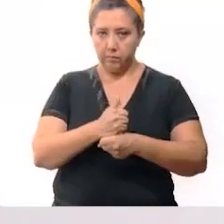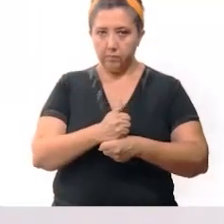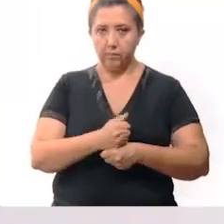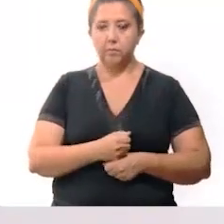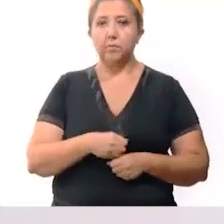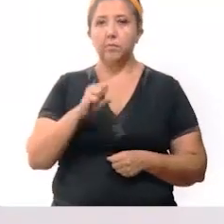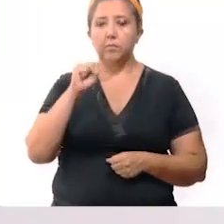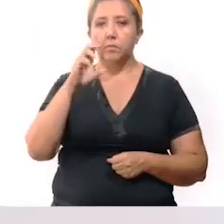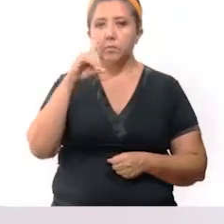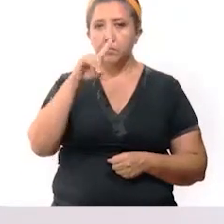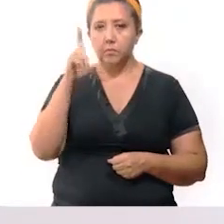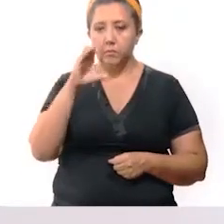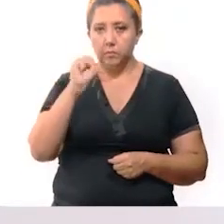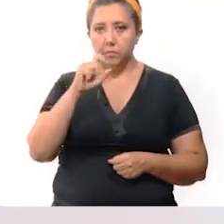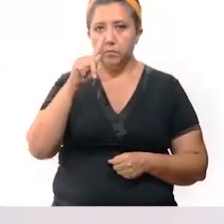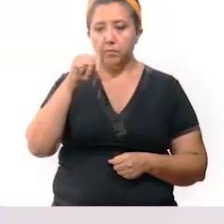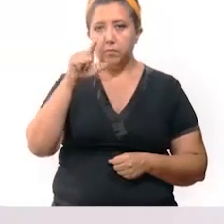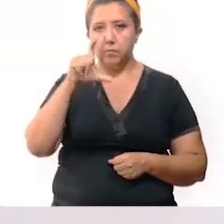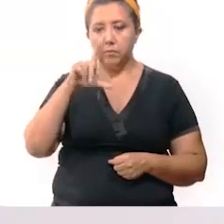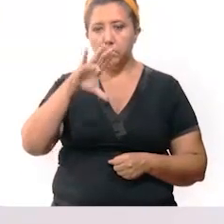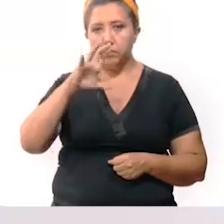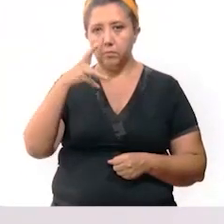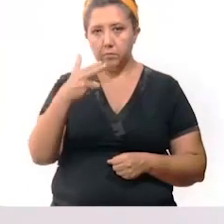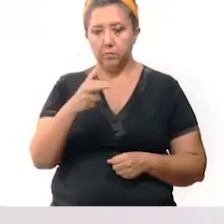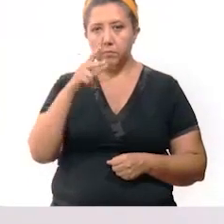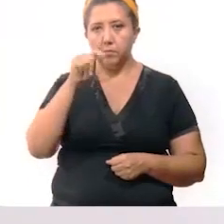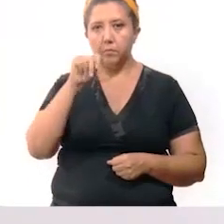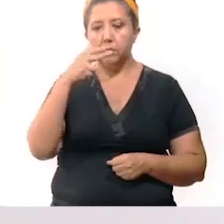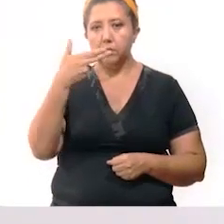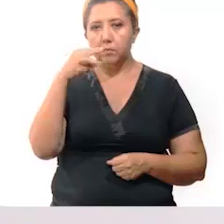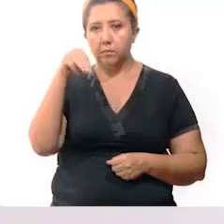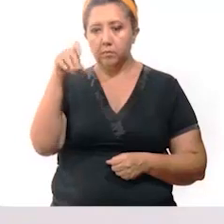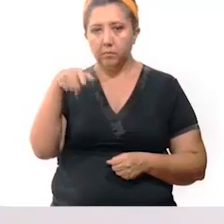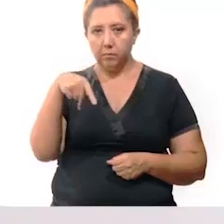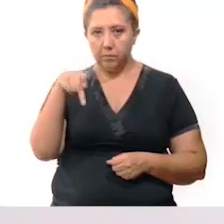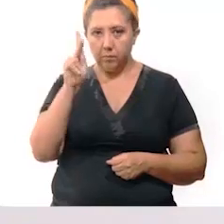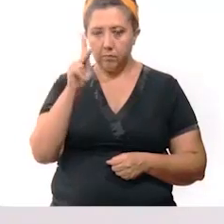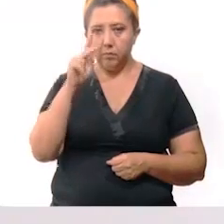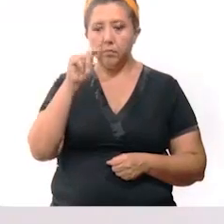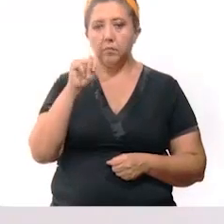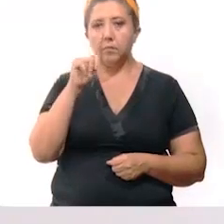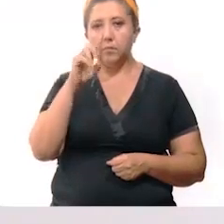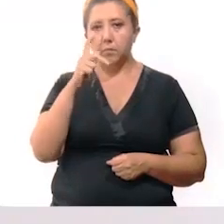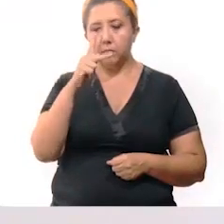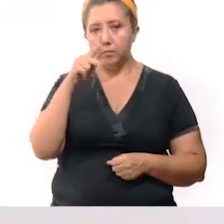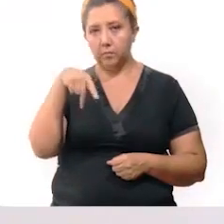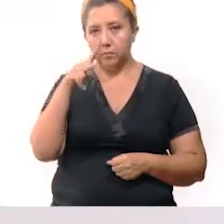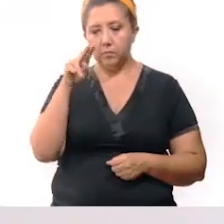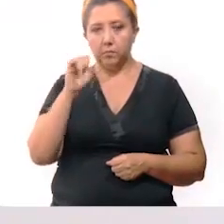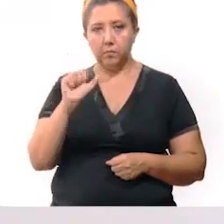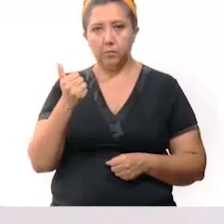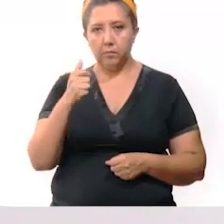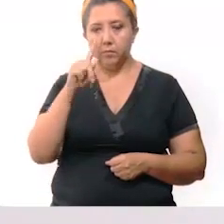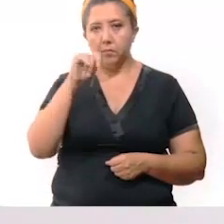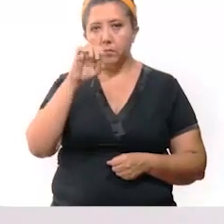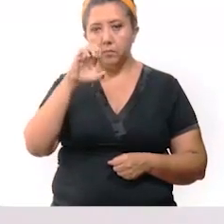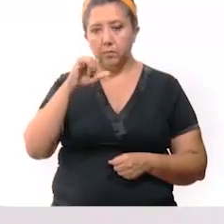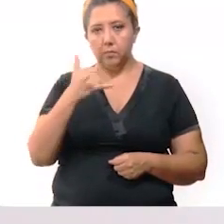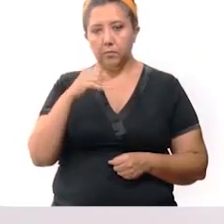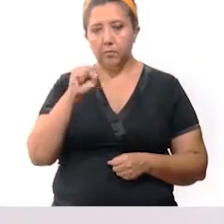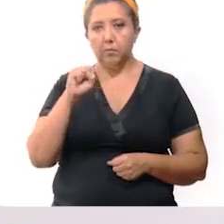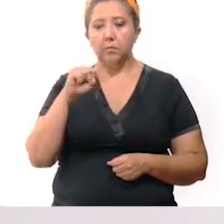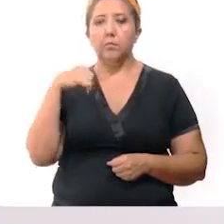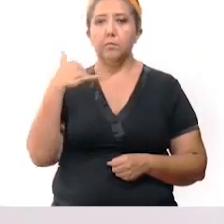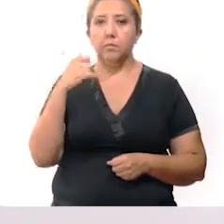en Xochel, Telchac Pueblo, Silán González, Tamec, Telchac Puerto, Tepacán, Tetis, Tella, Ucú y